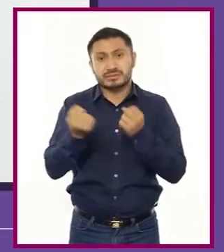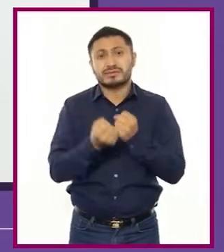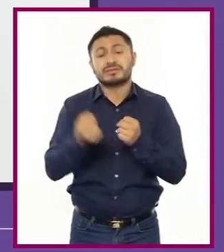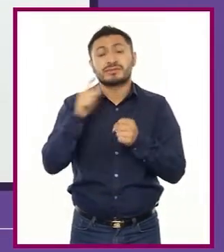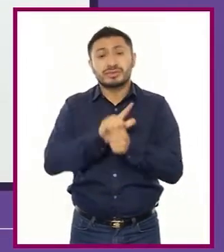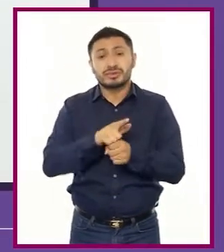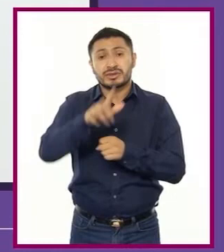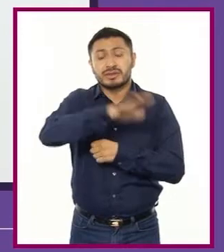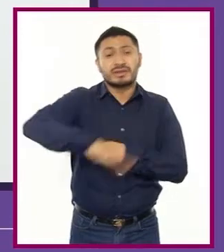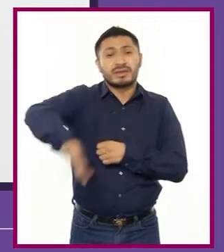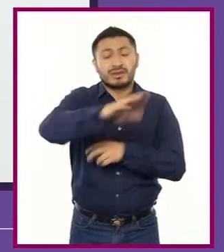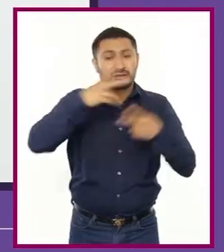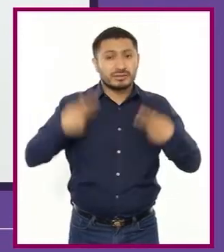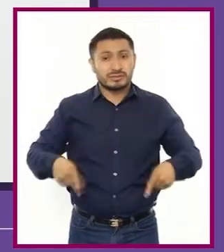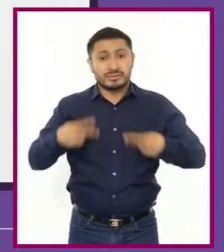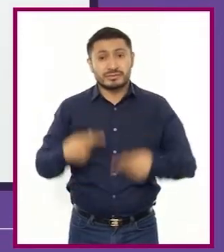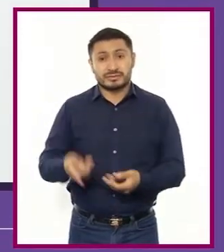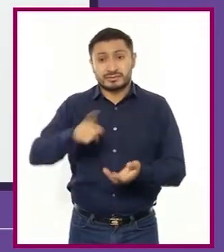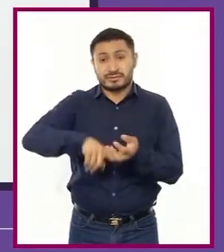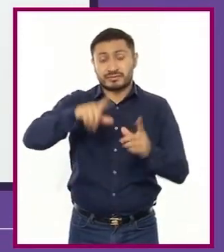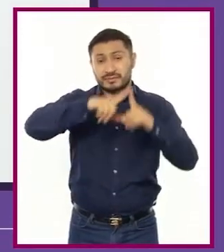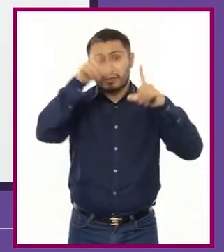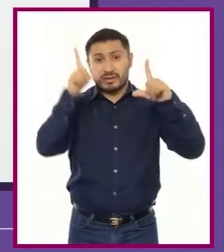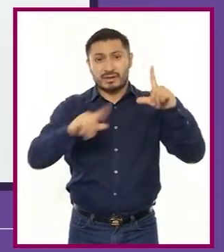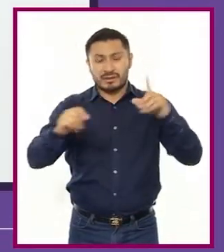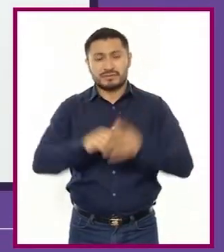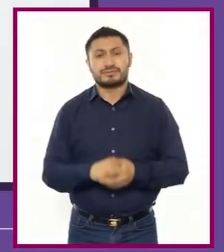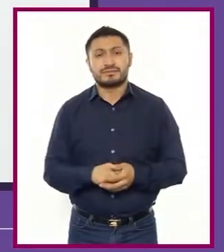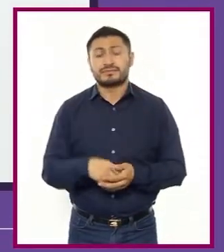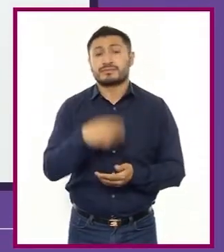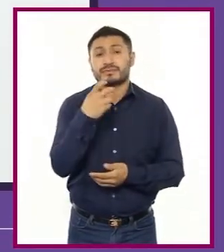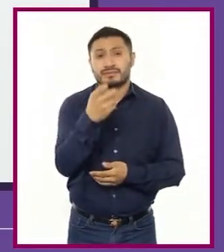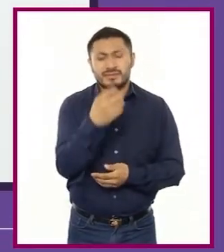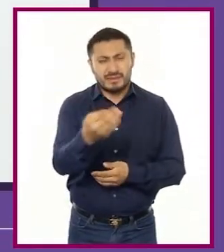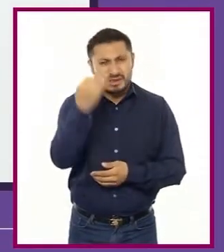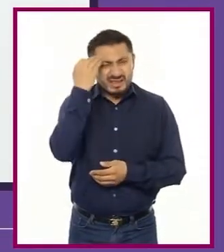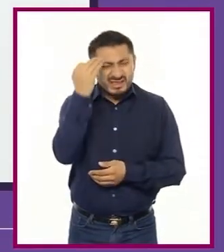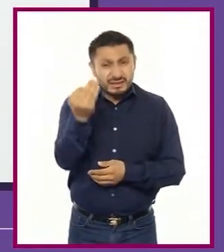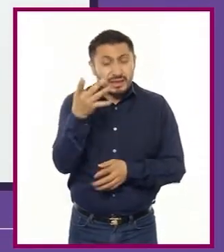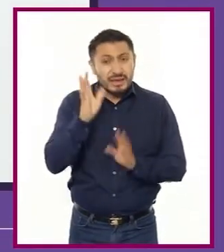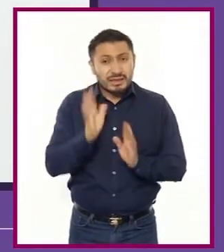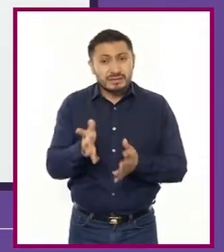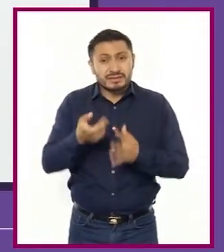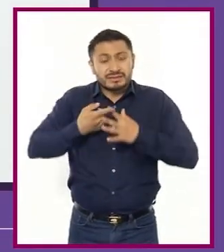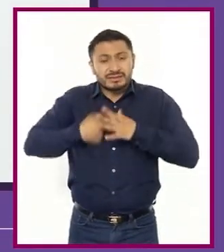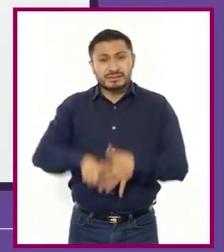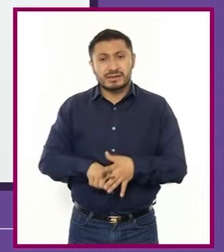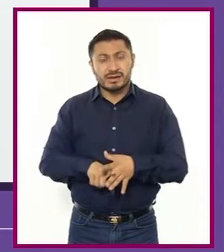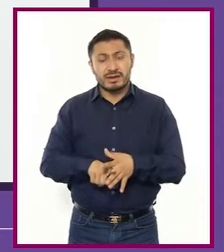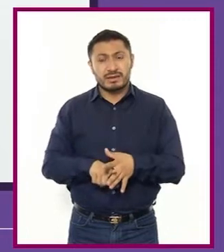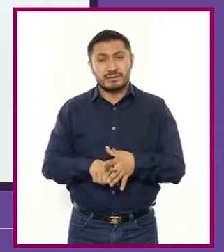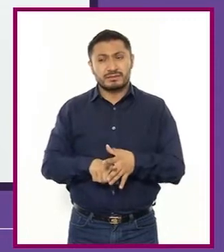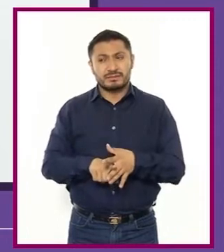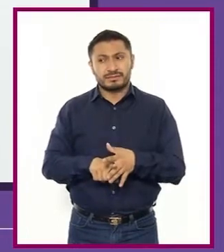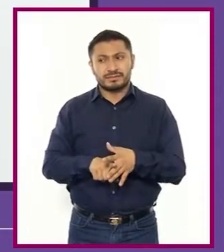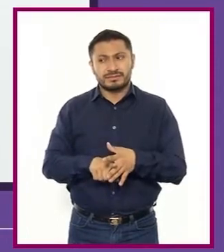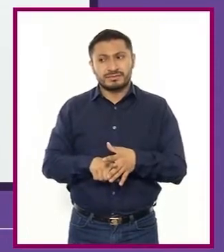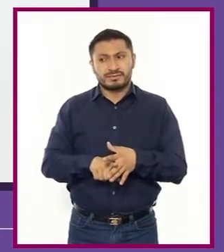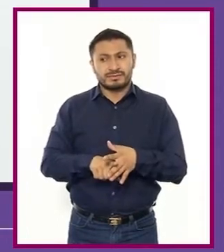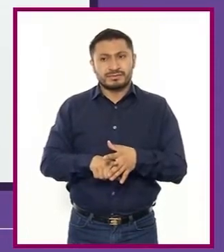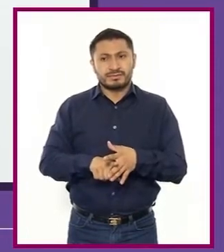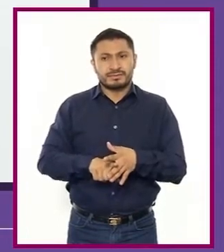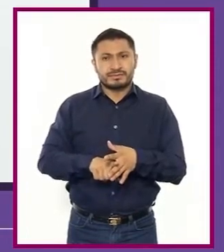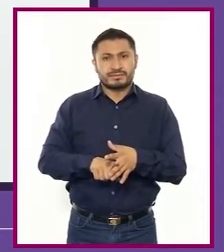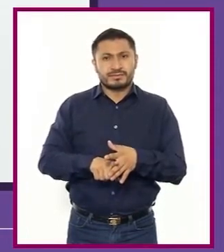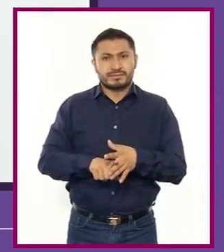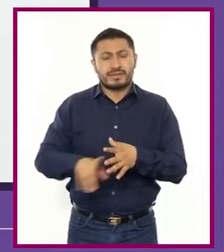sociales del pueblo mexicano. A partir de ese momento, comienza una nueva lucha,